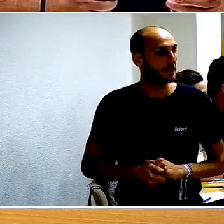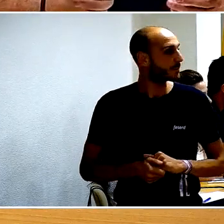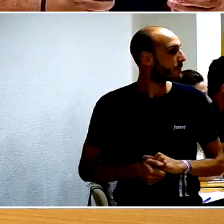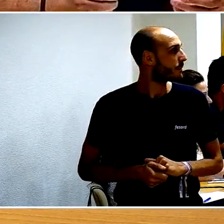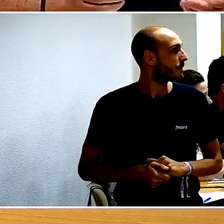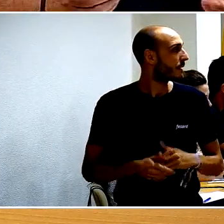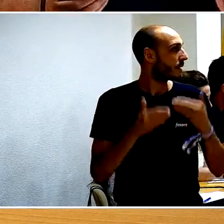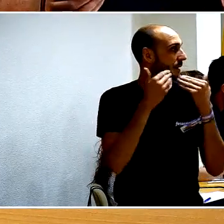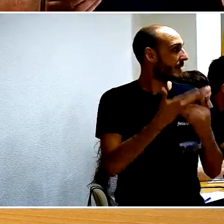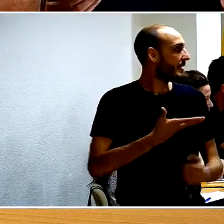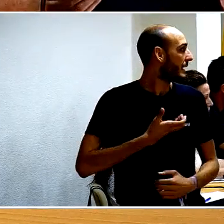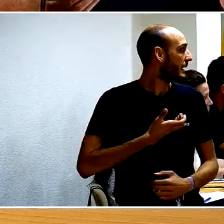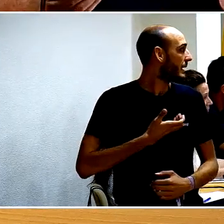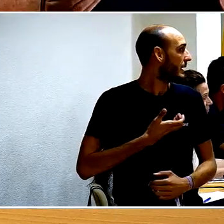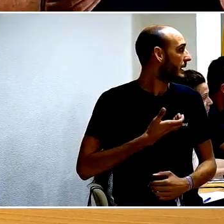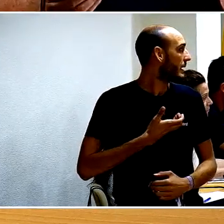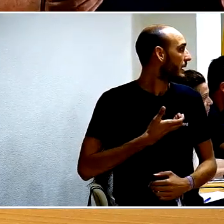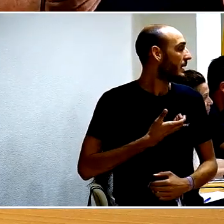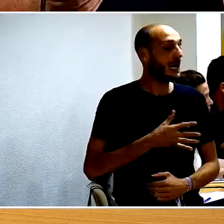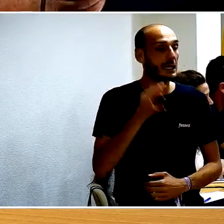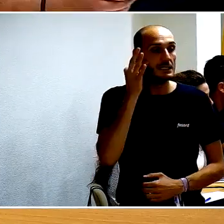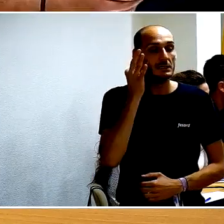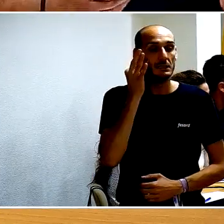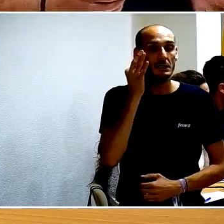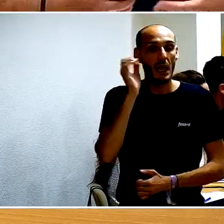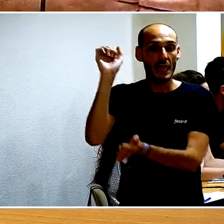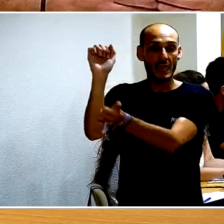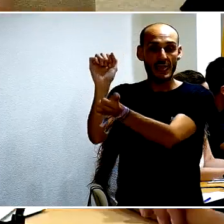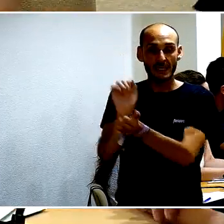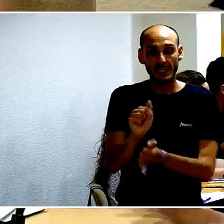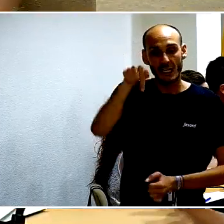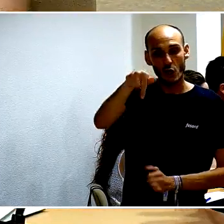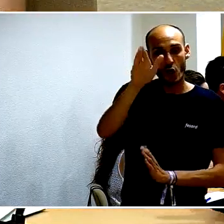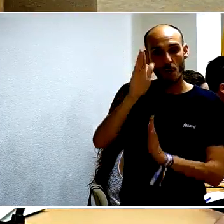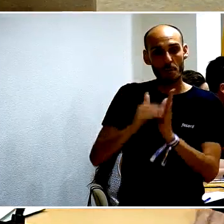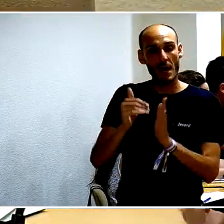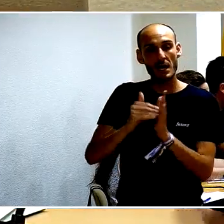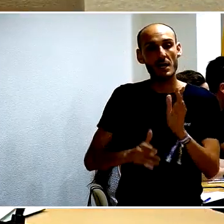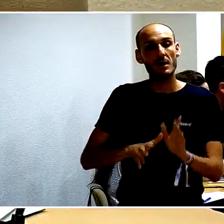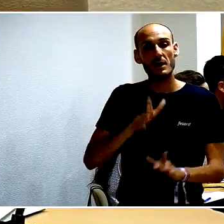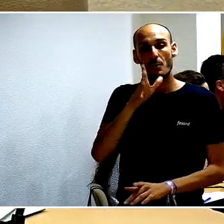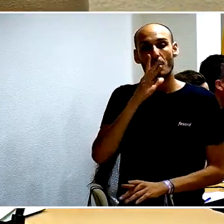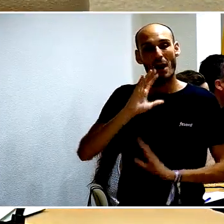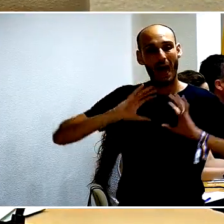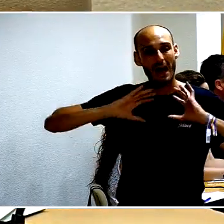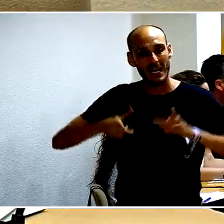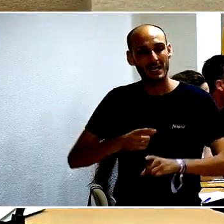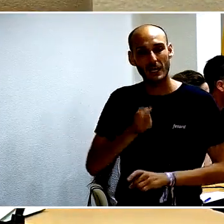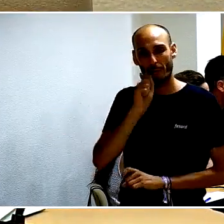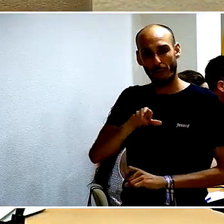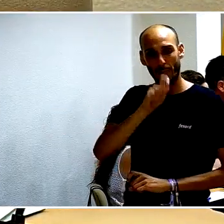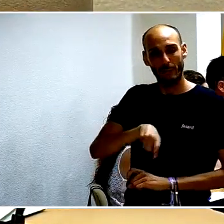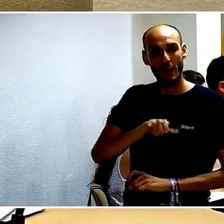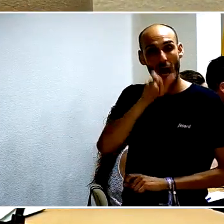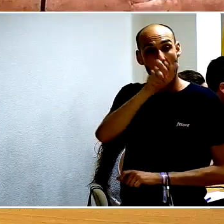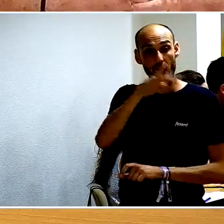alcaldessa. Detenido en Valencia por agredir, insultar y escupir a dos chicas por besarse. 25 de